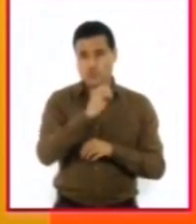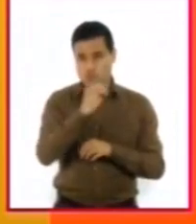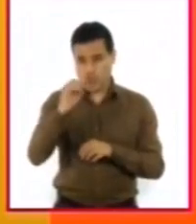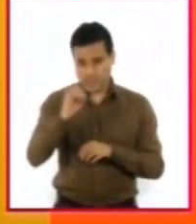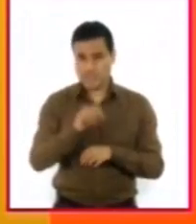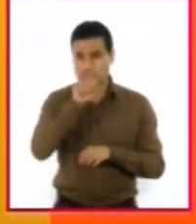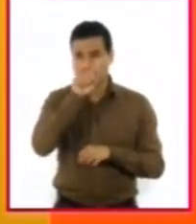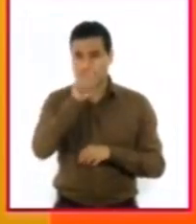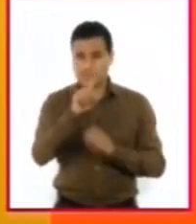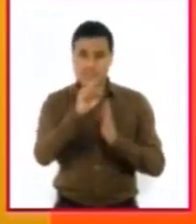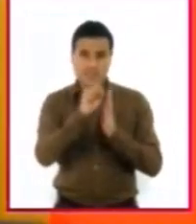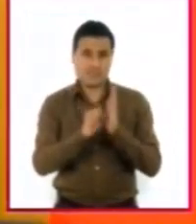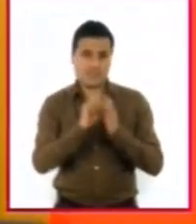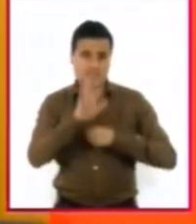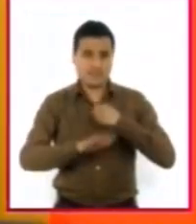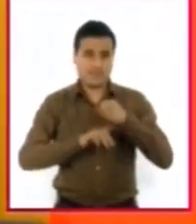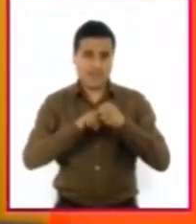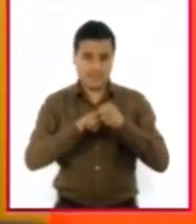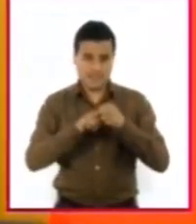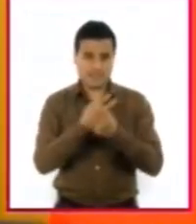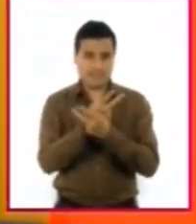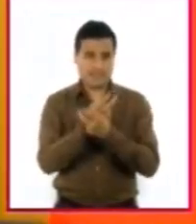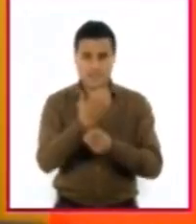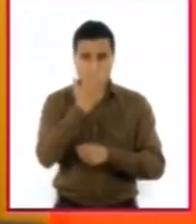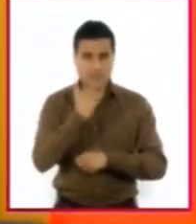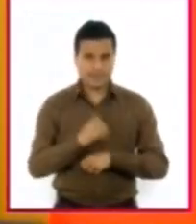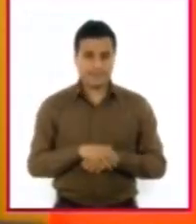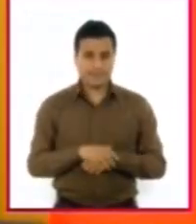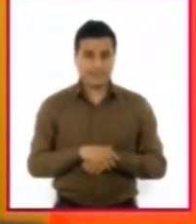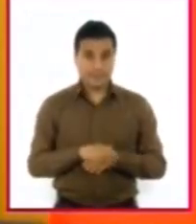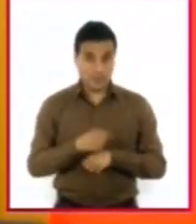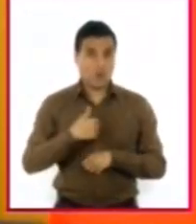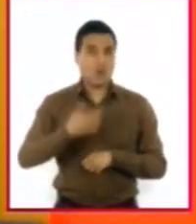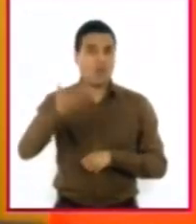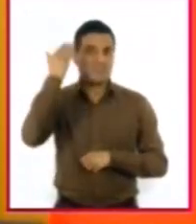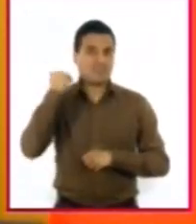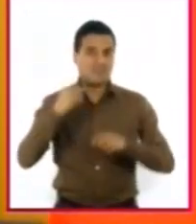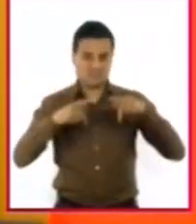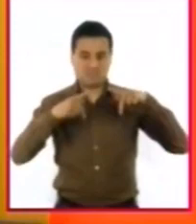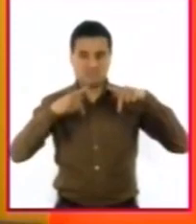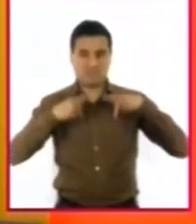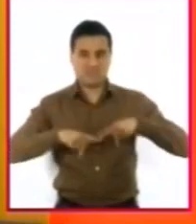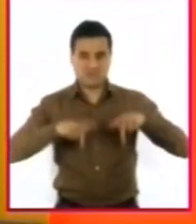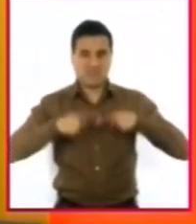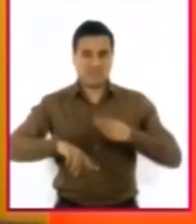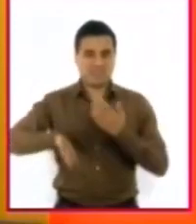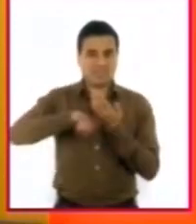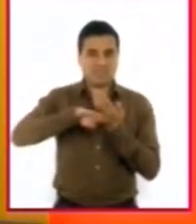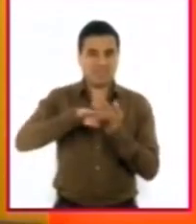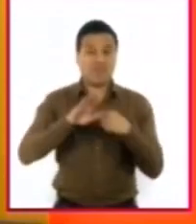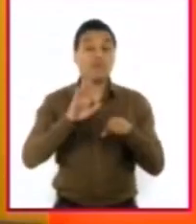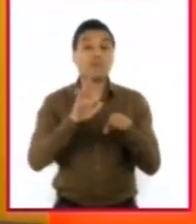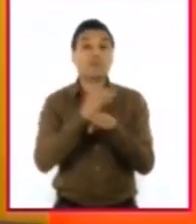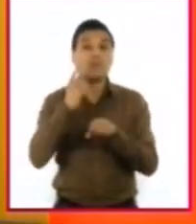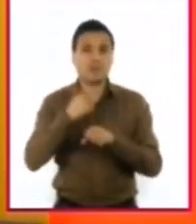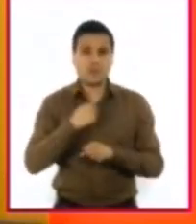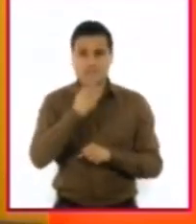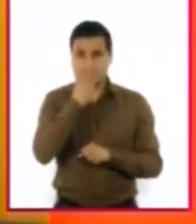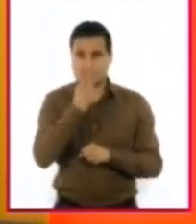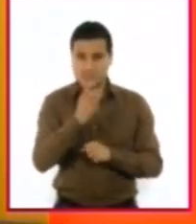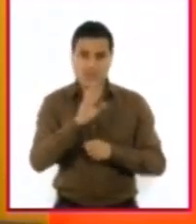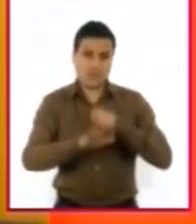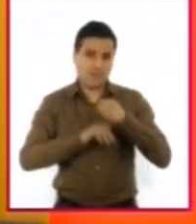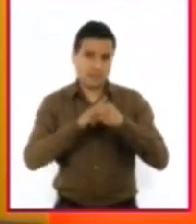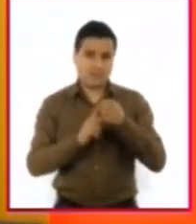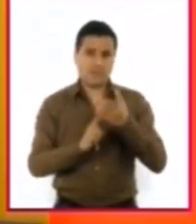de animales invertebrados. Causé mucha controversia en mi época, ya que sugerí que los seres vivos cambian a través del tiempo y que